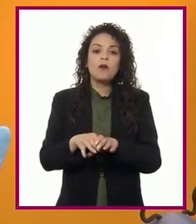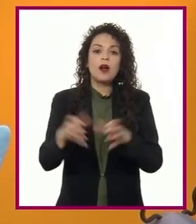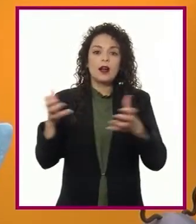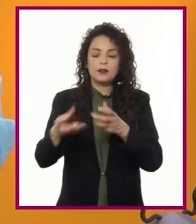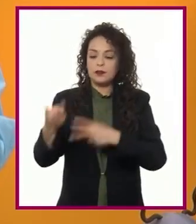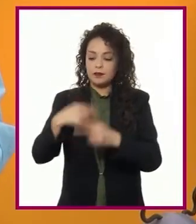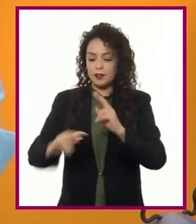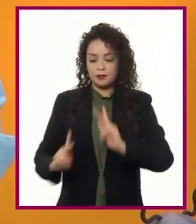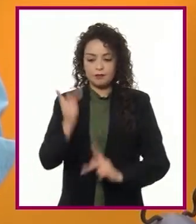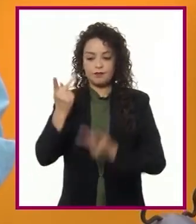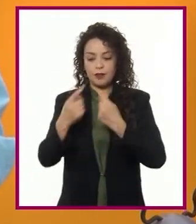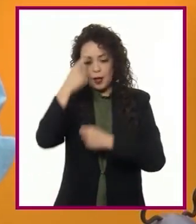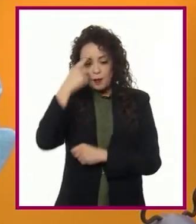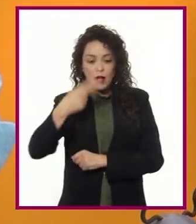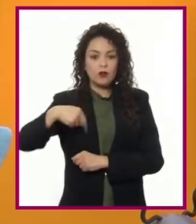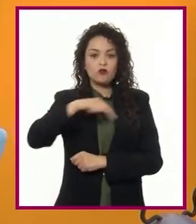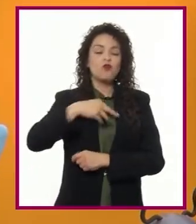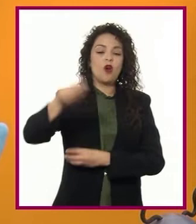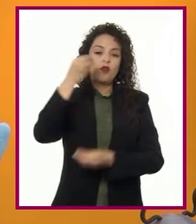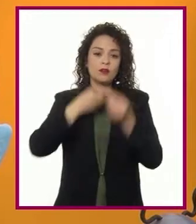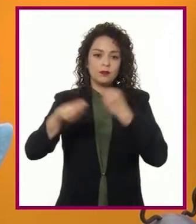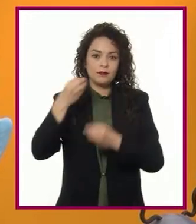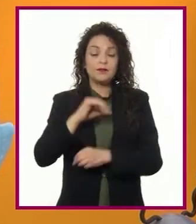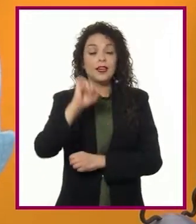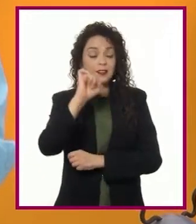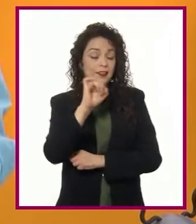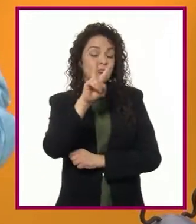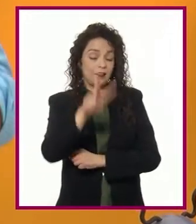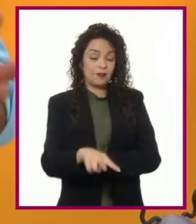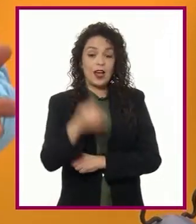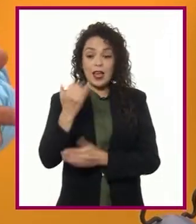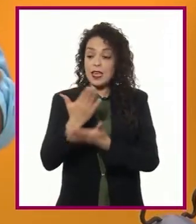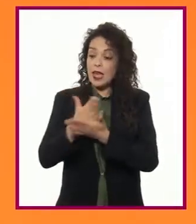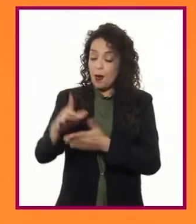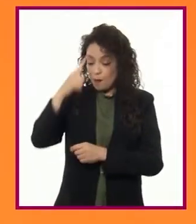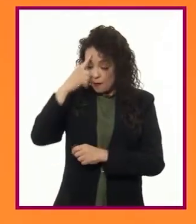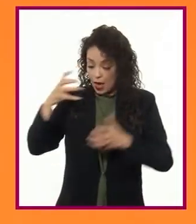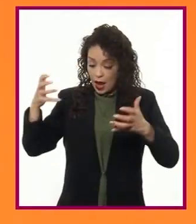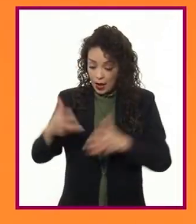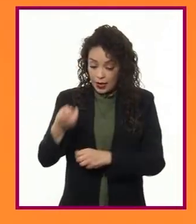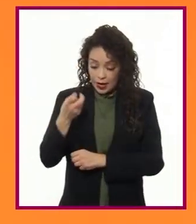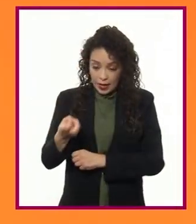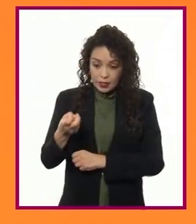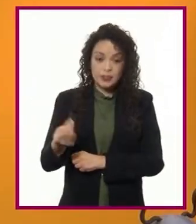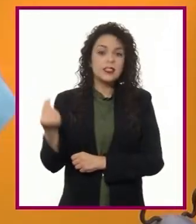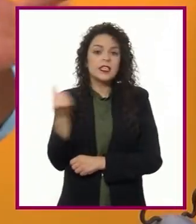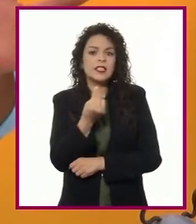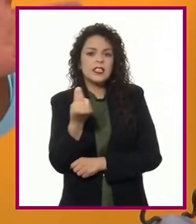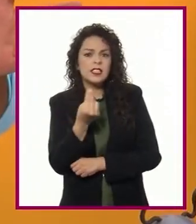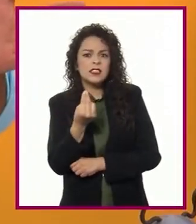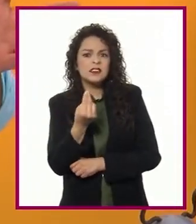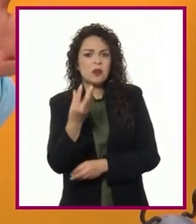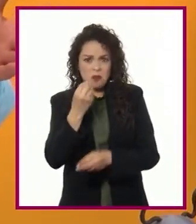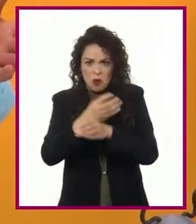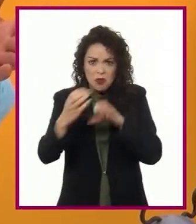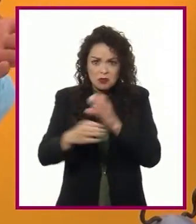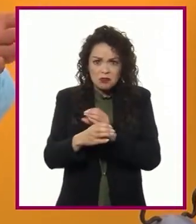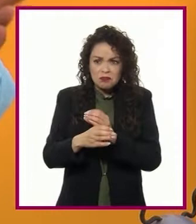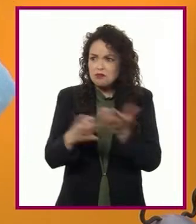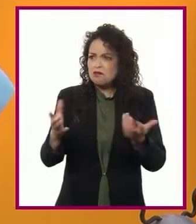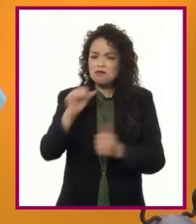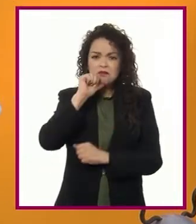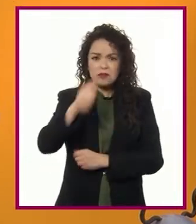alimentos. Así es, Teresa. Además, para hacer germinados no se necesita grandes extensiones de